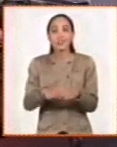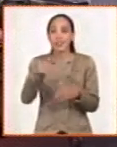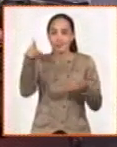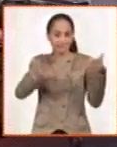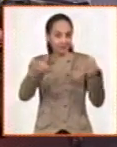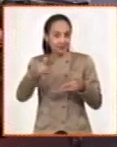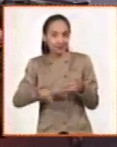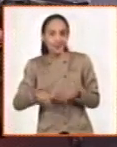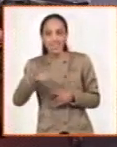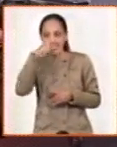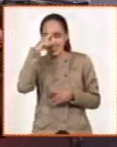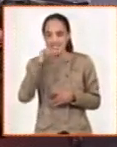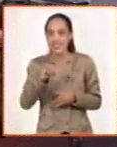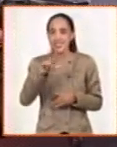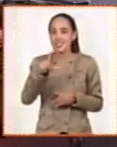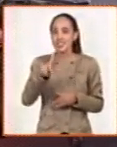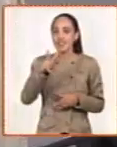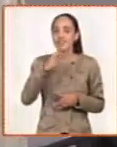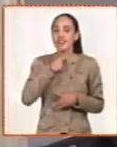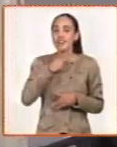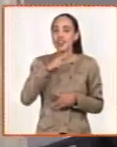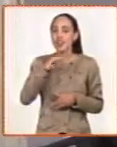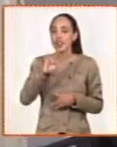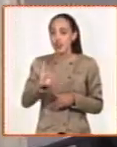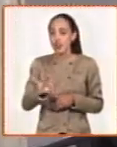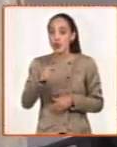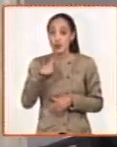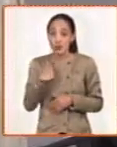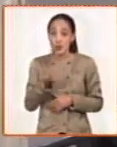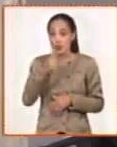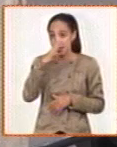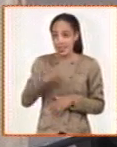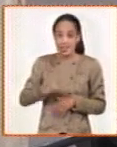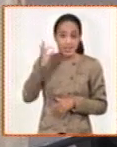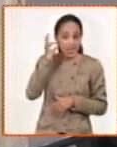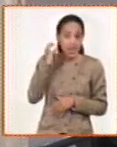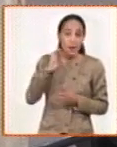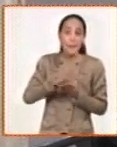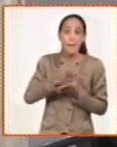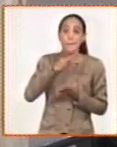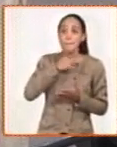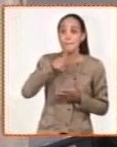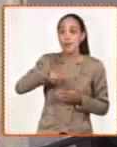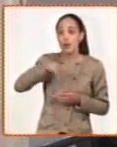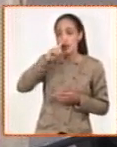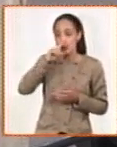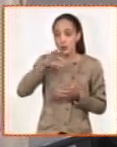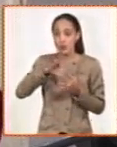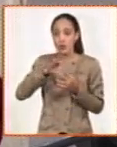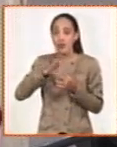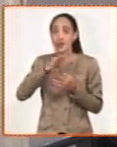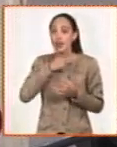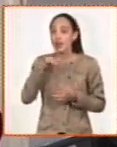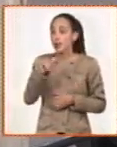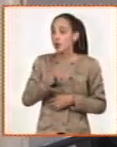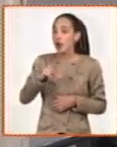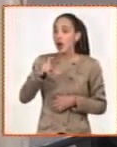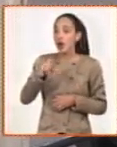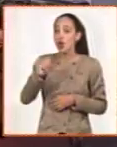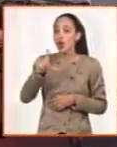a Silverio y digo, bueno, yo soy una niña del mejunje, pero también soy una niña de la Colmenita, porque tuve la